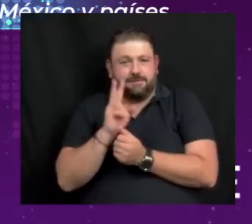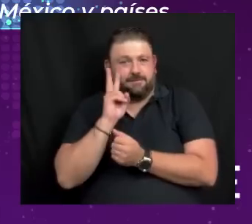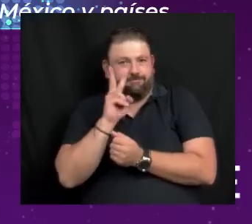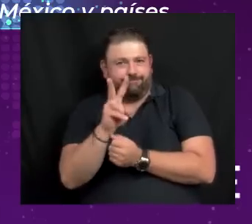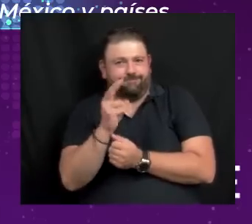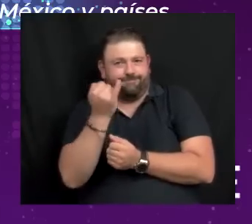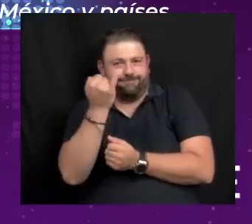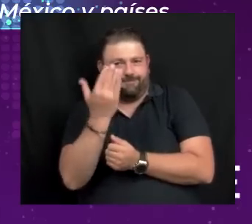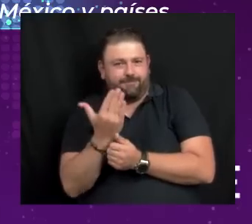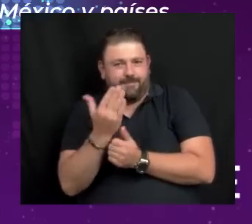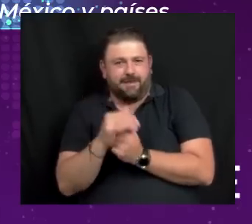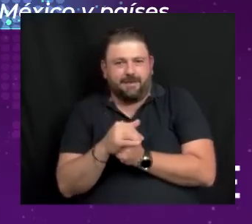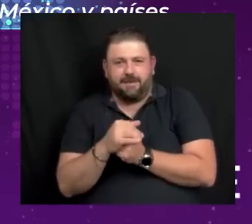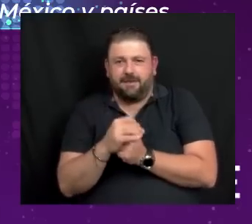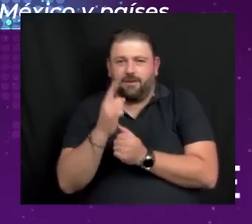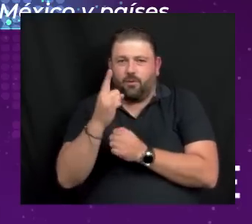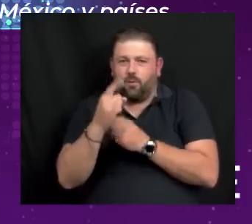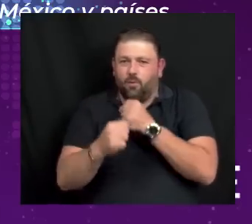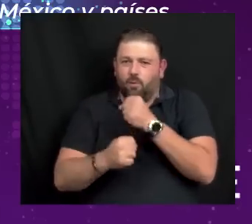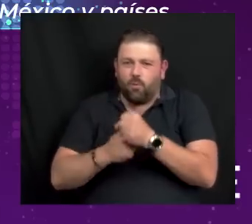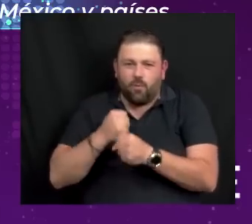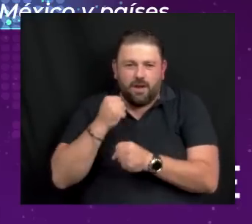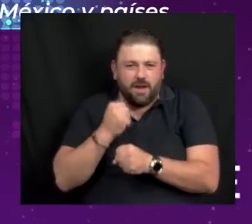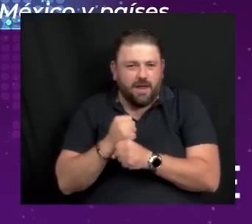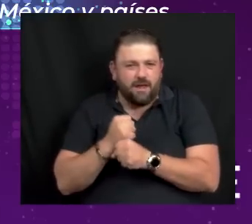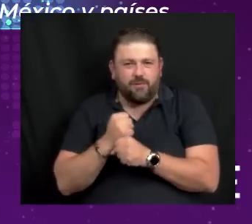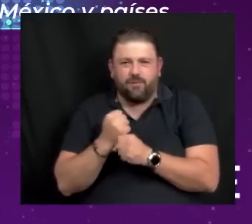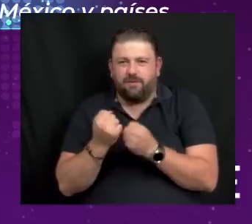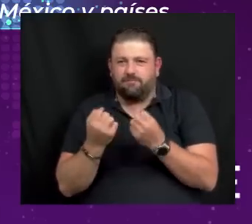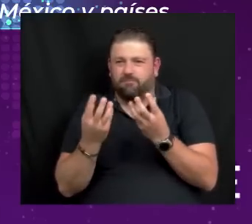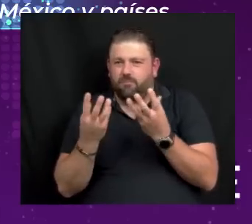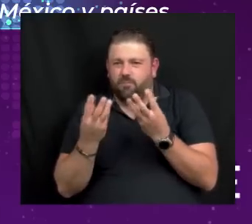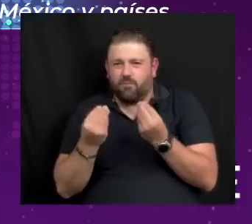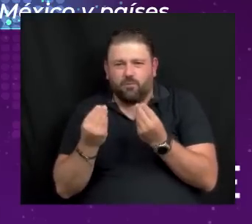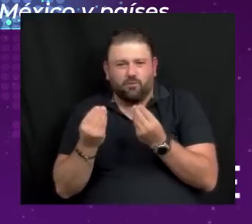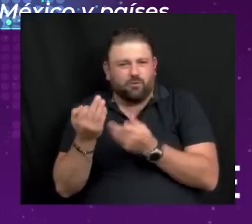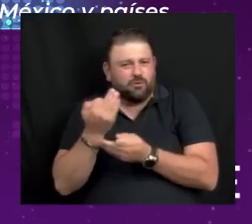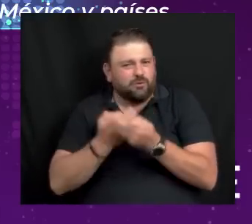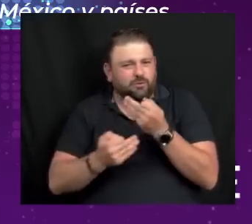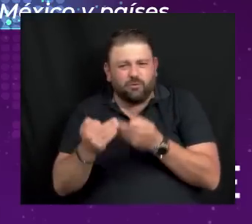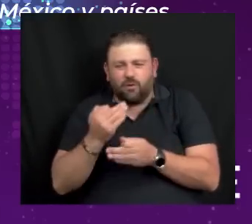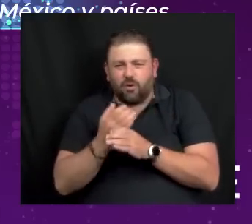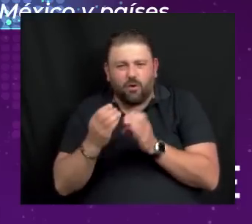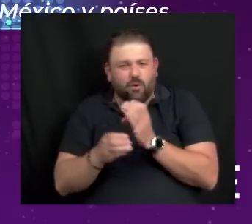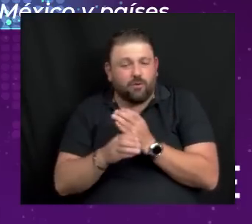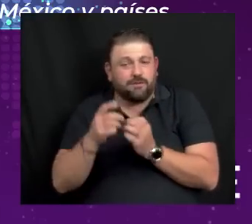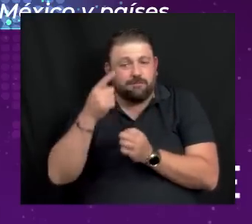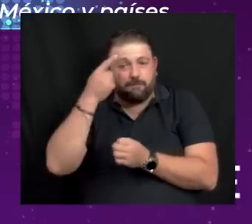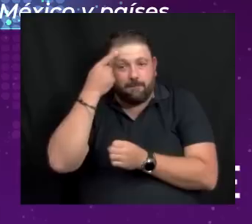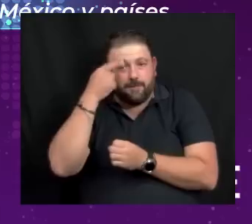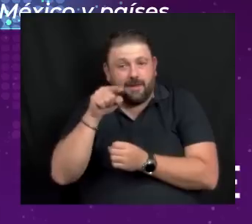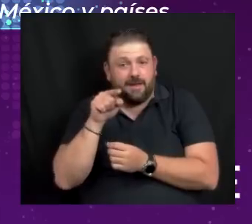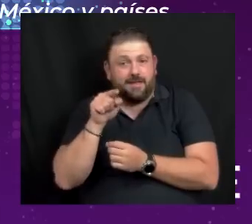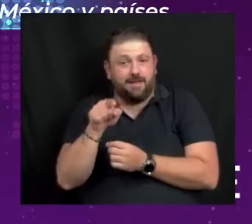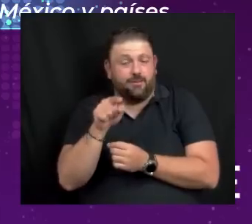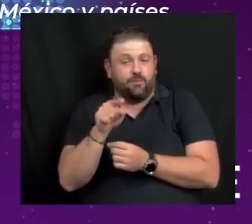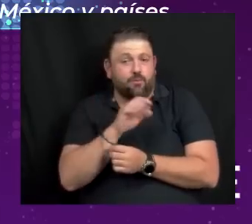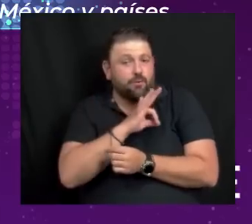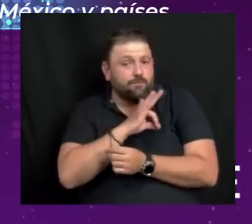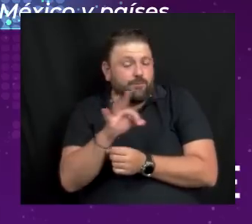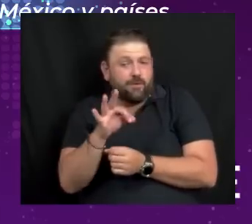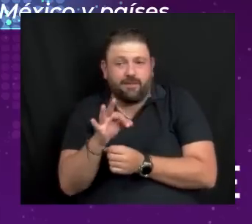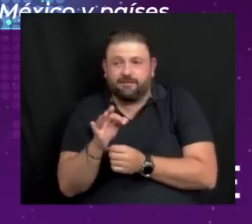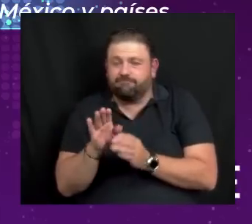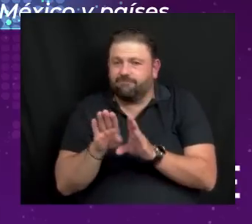imagen de un año tan productivo, tan maravilloso, que te va a permitir generar como fruto, por decirlo